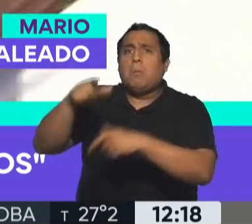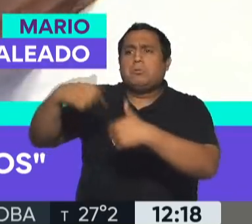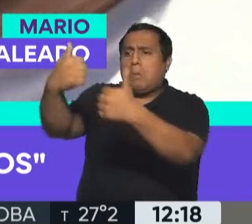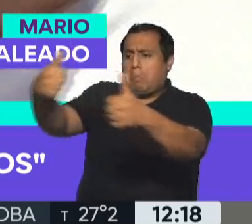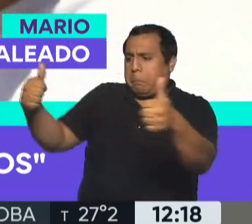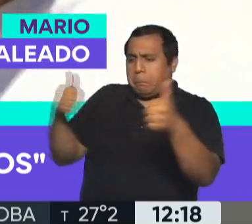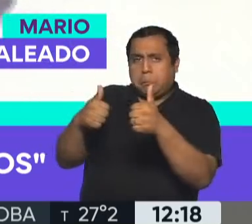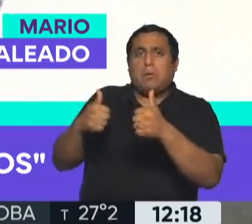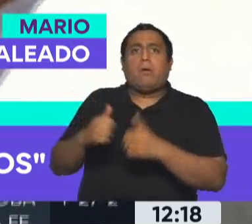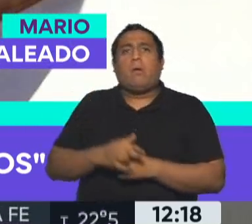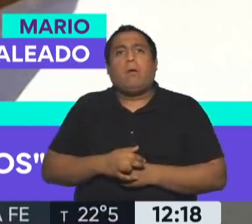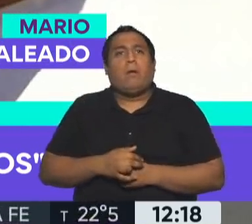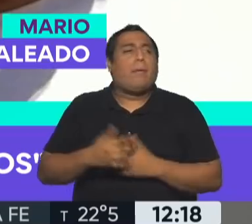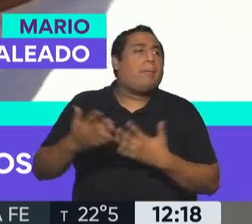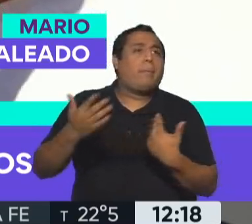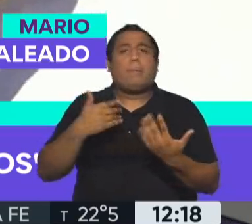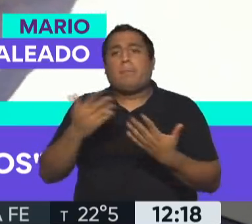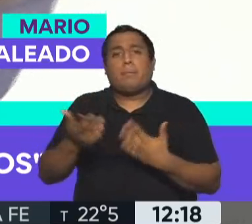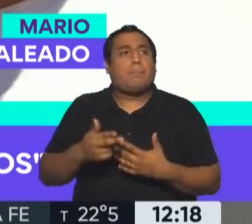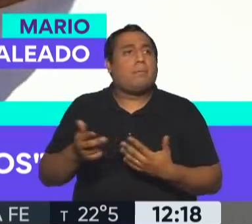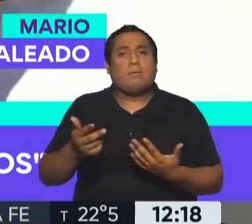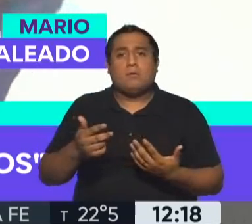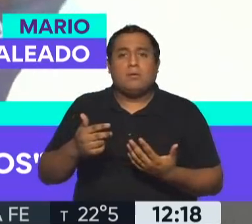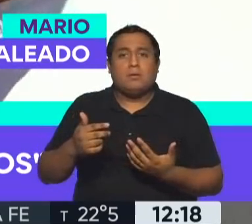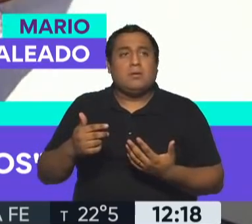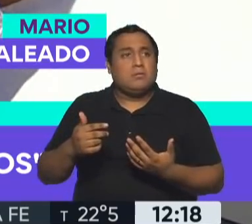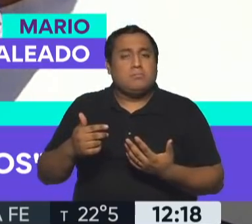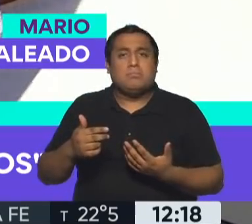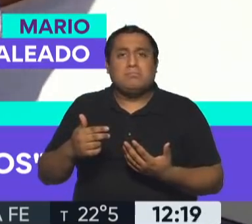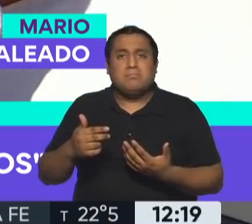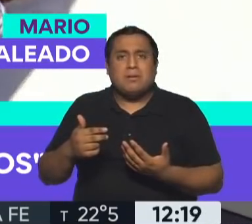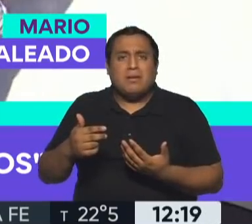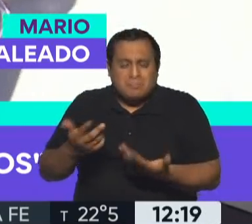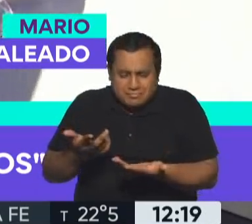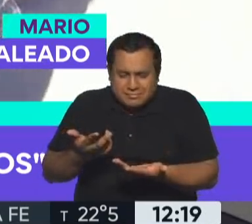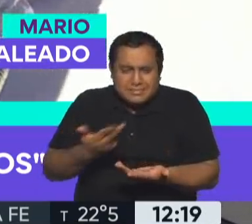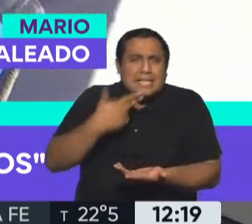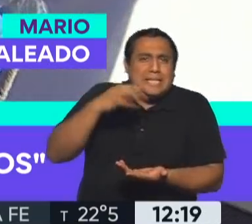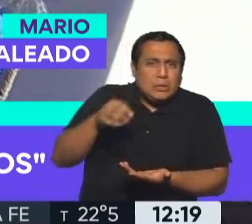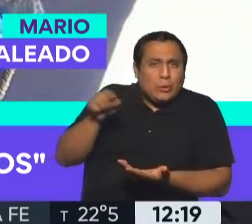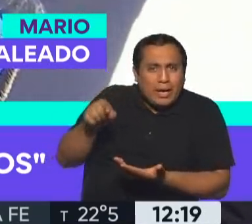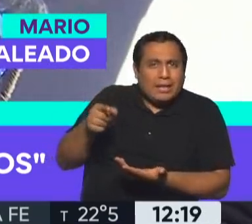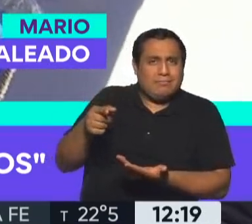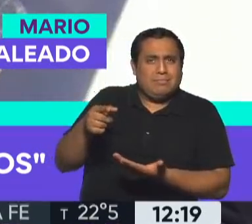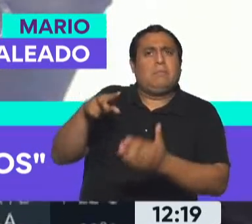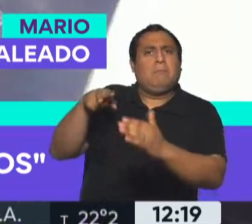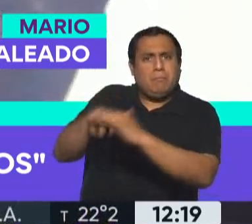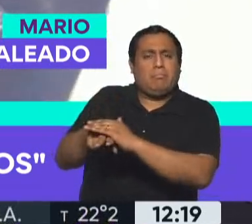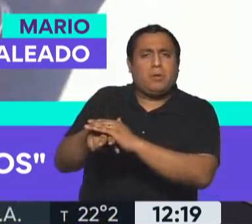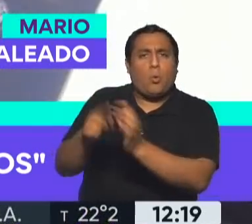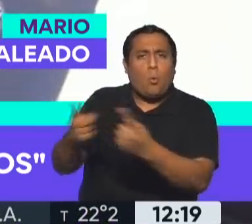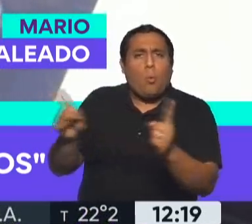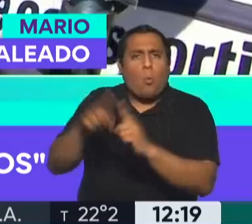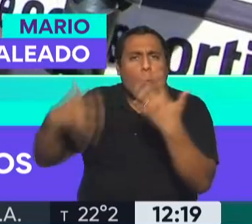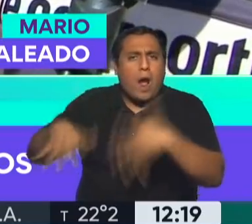Comiendo encima de él, hablando, doctora, ¿cuándo me voy de la alta? Y mi hijo peleando por su vida ahí en un cuidado intensivo en la guardia del hospital. La